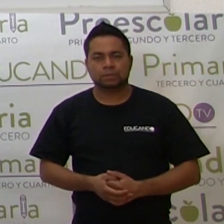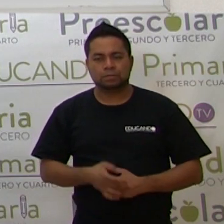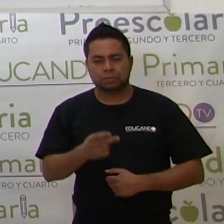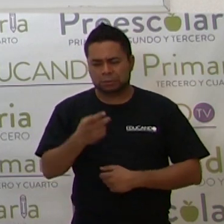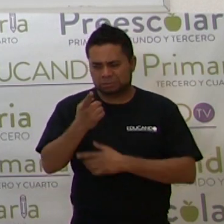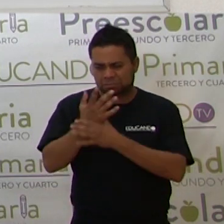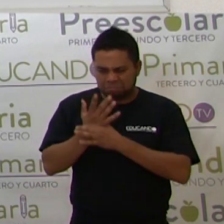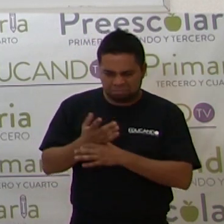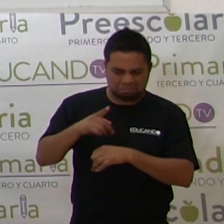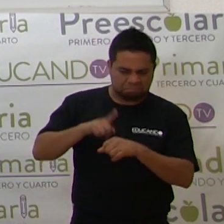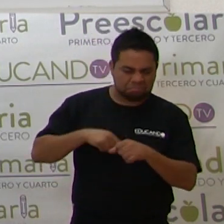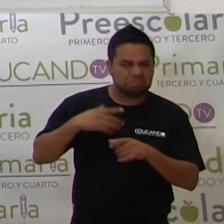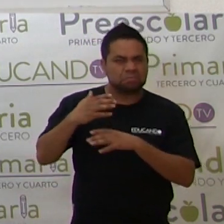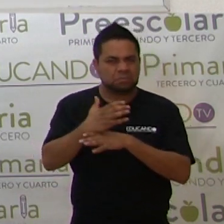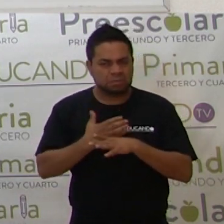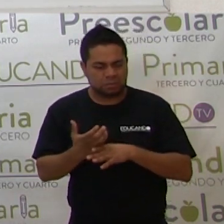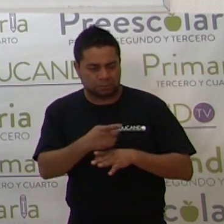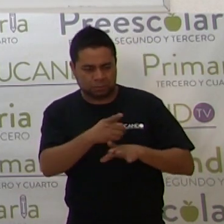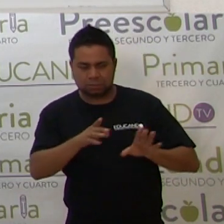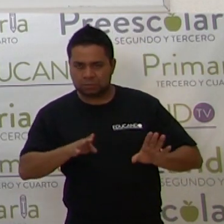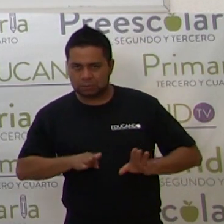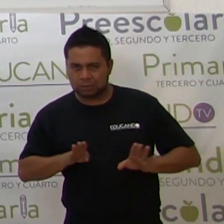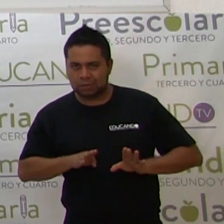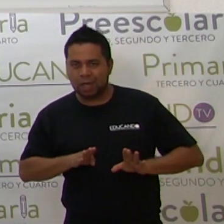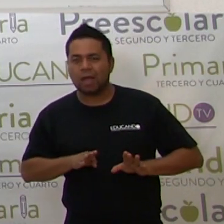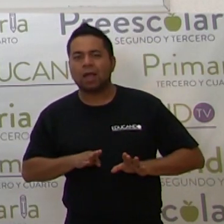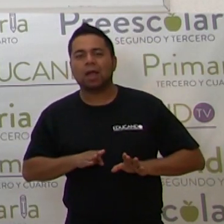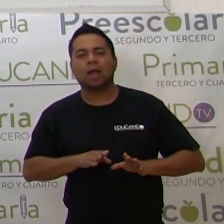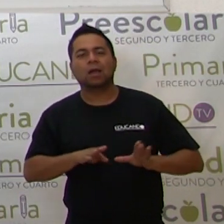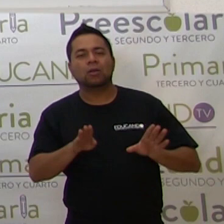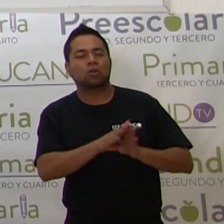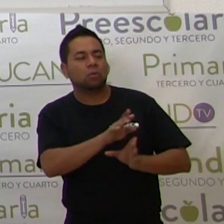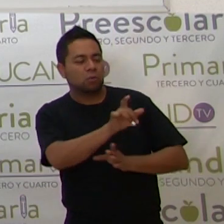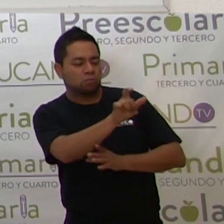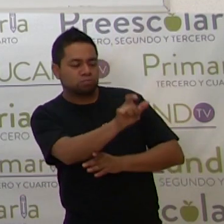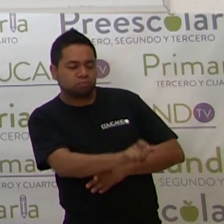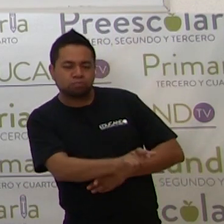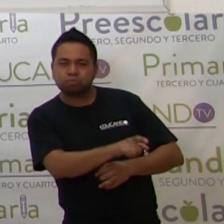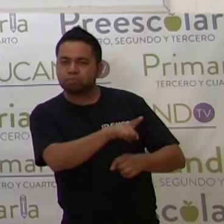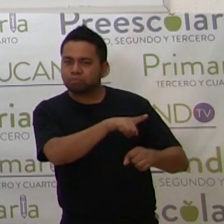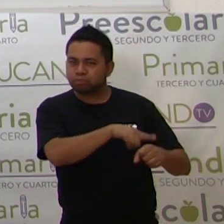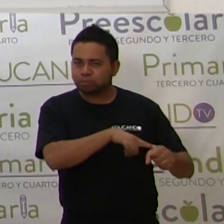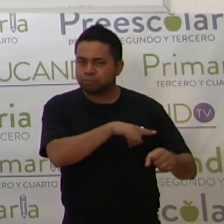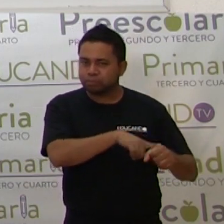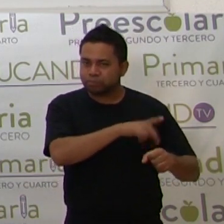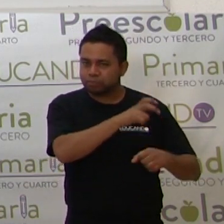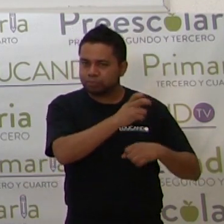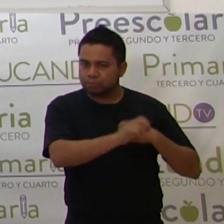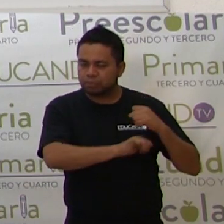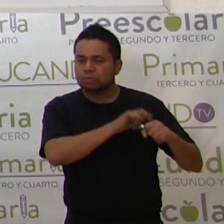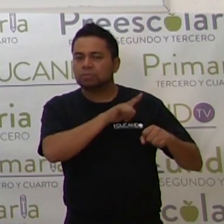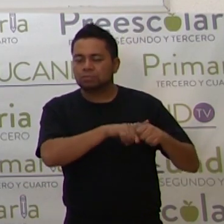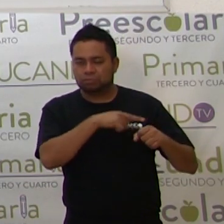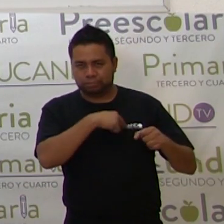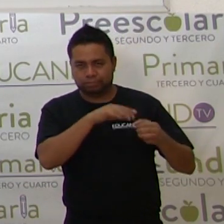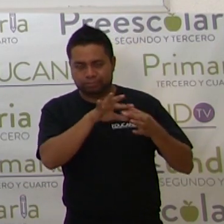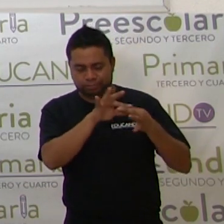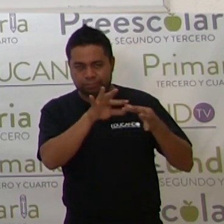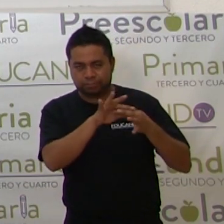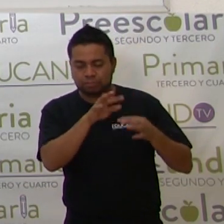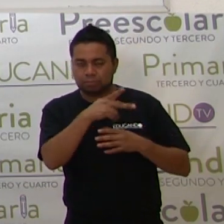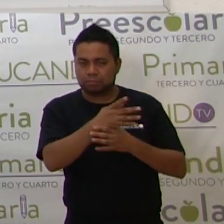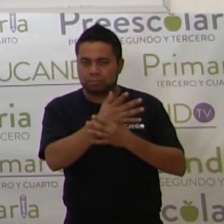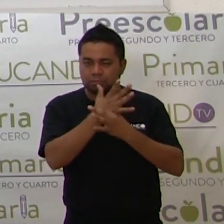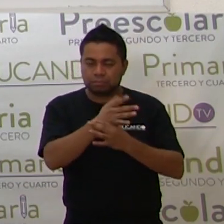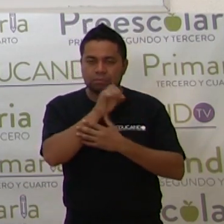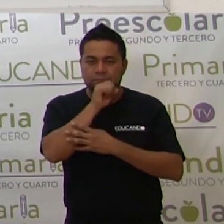color café, una característica descriptiva del animal del cual vamos a hablar. Pero también nos dice